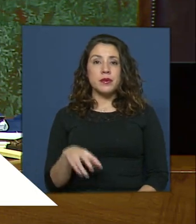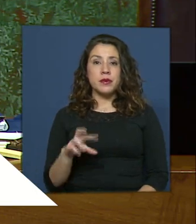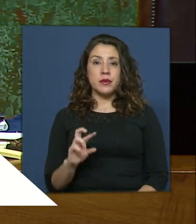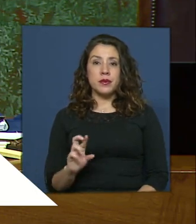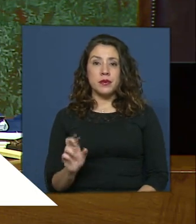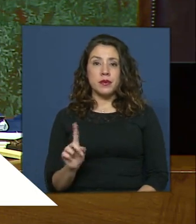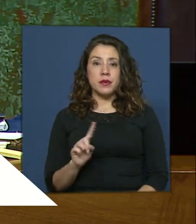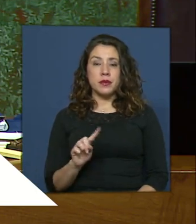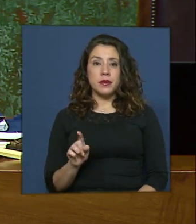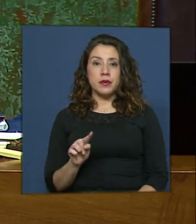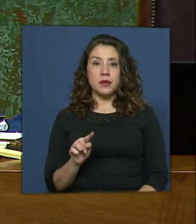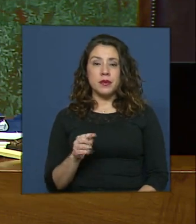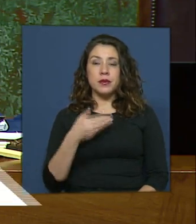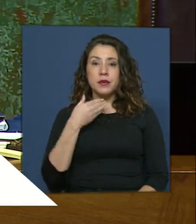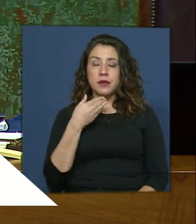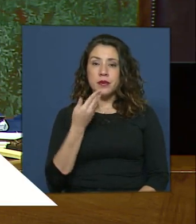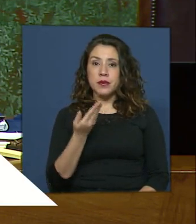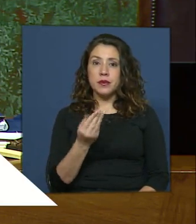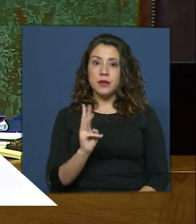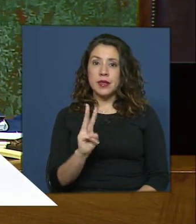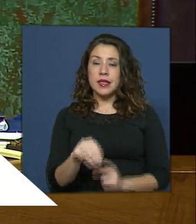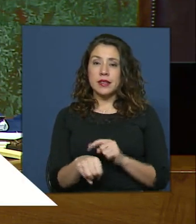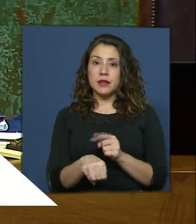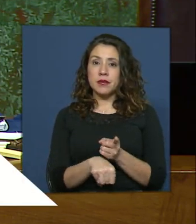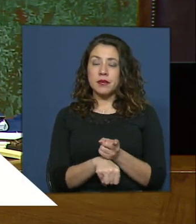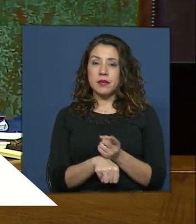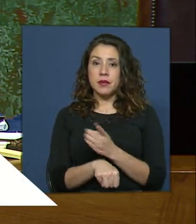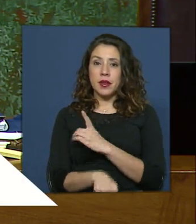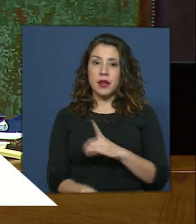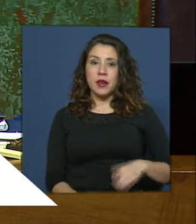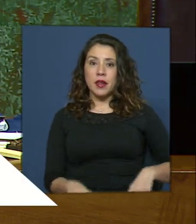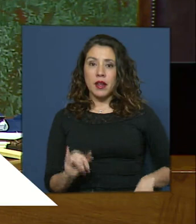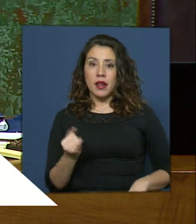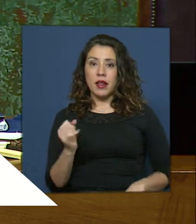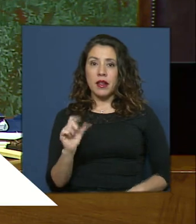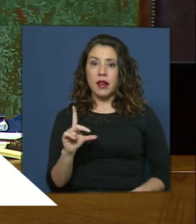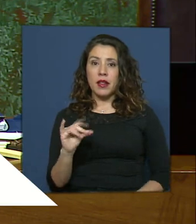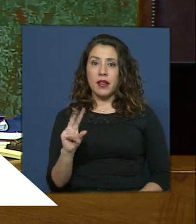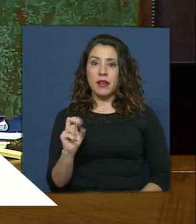Socialista, tiene la palabra hasta por 3 minutos el diputado Raúl Saldívar.